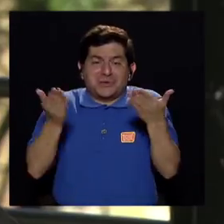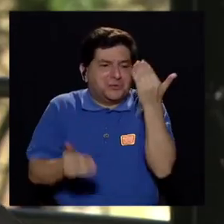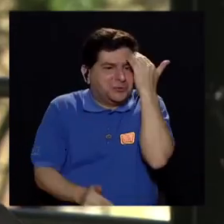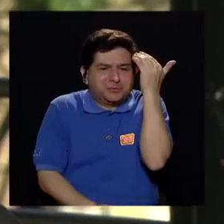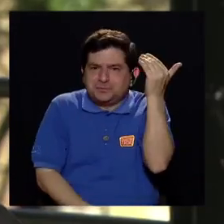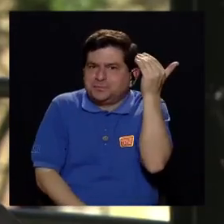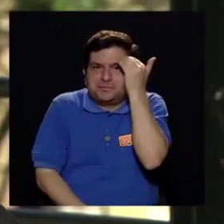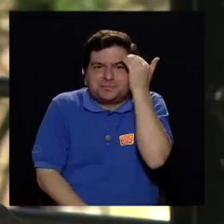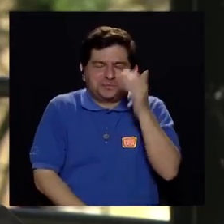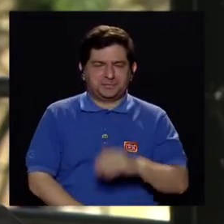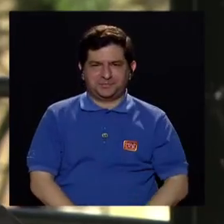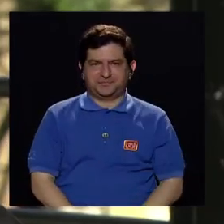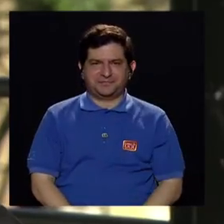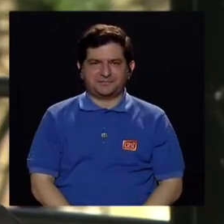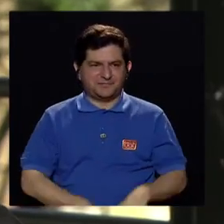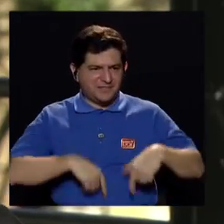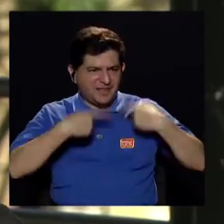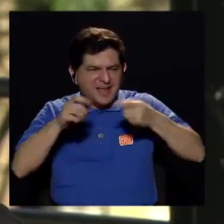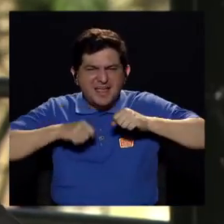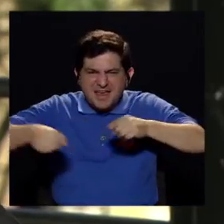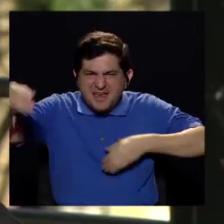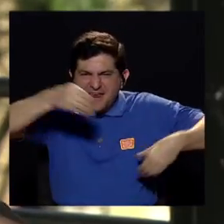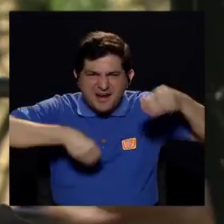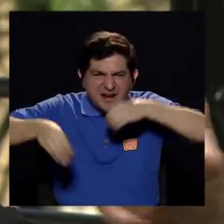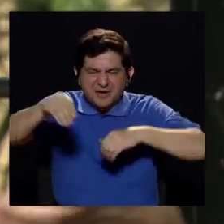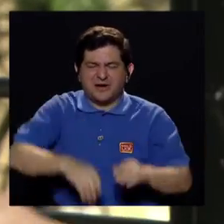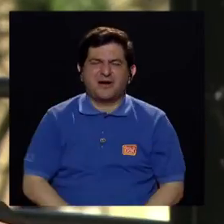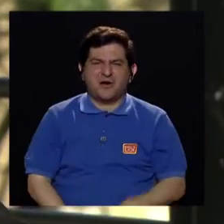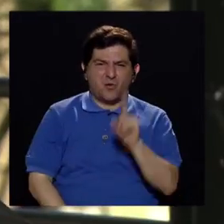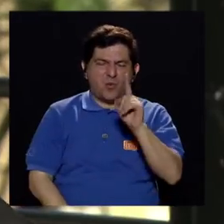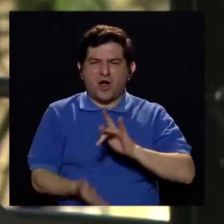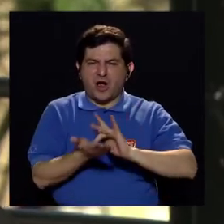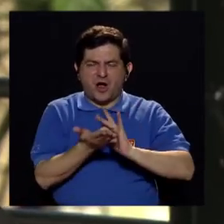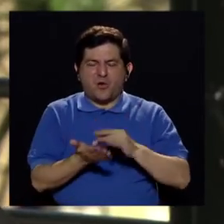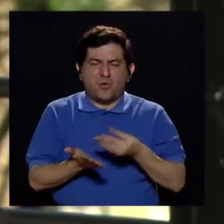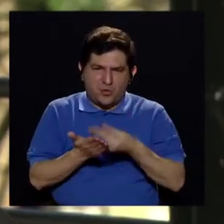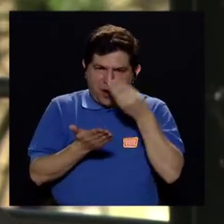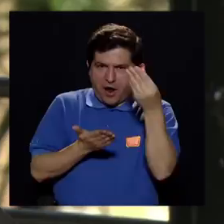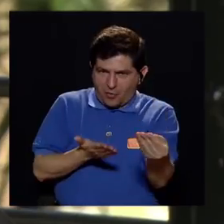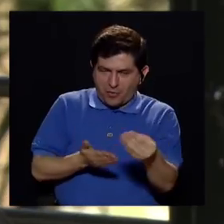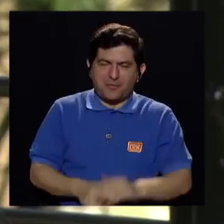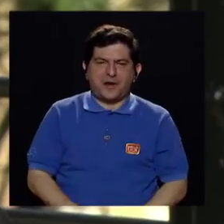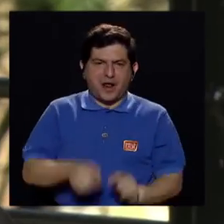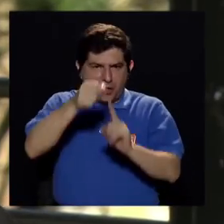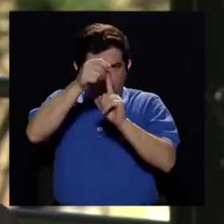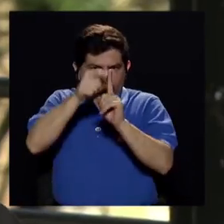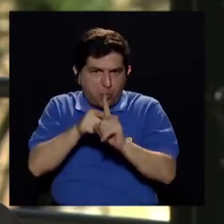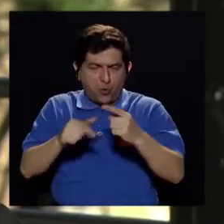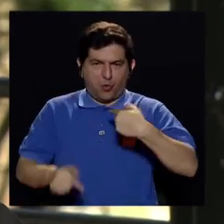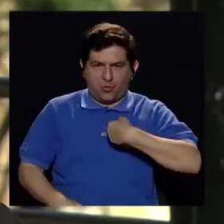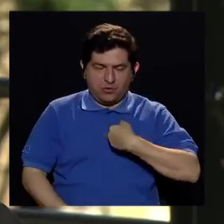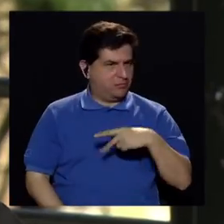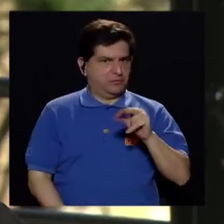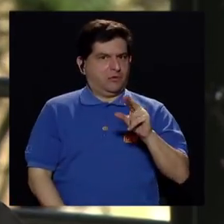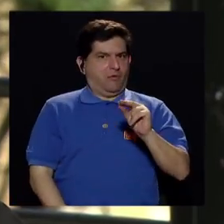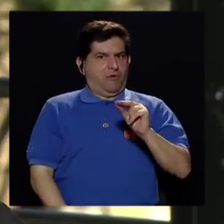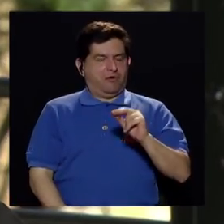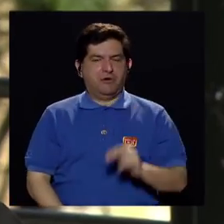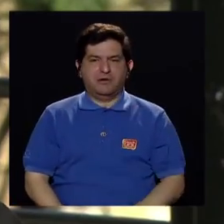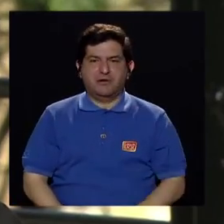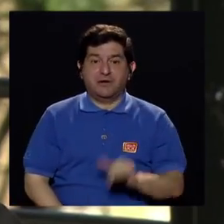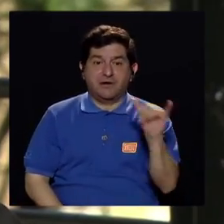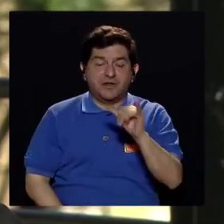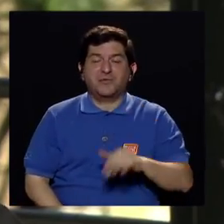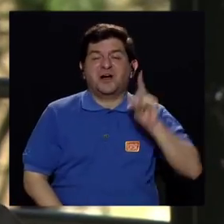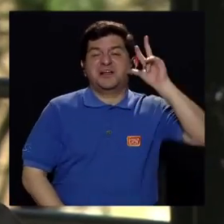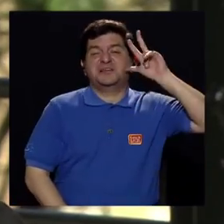conozco. Entonces, ir a un supermercado, ir a una farmacia, hacer la compra y colocármelo es como no. Aparte también de una u otra forma, el